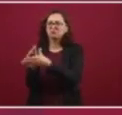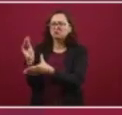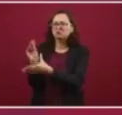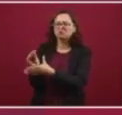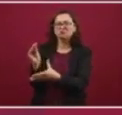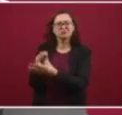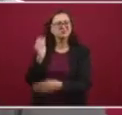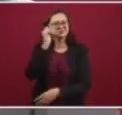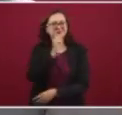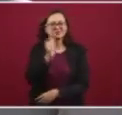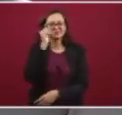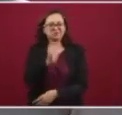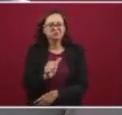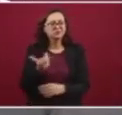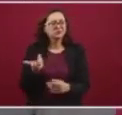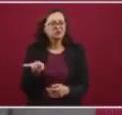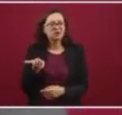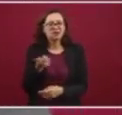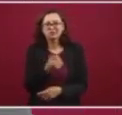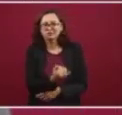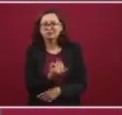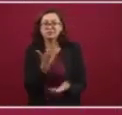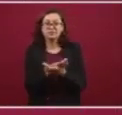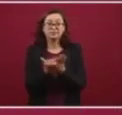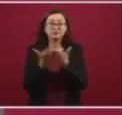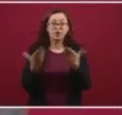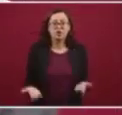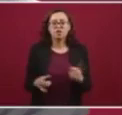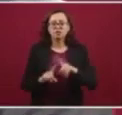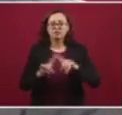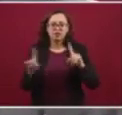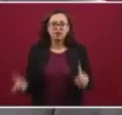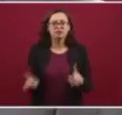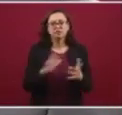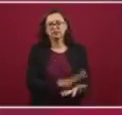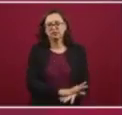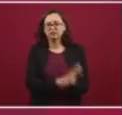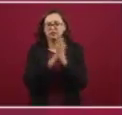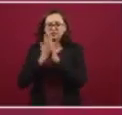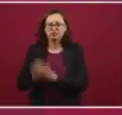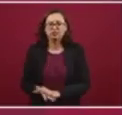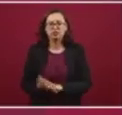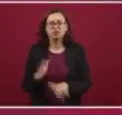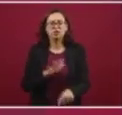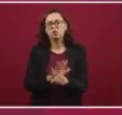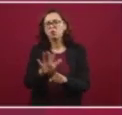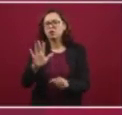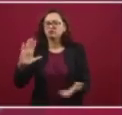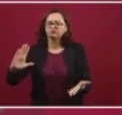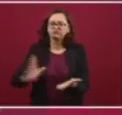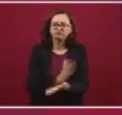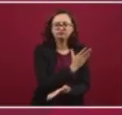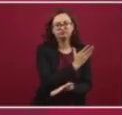Ahora lo que hay, y es parte de la transformación, es una separación